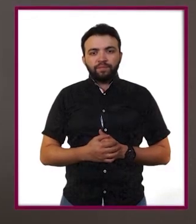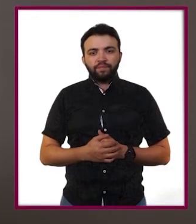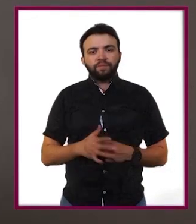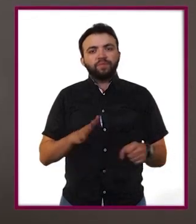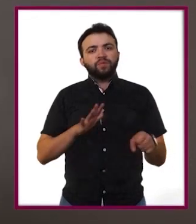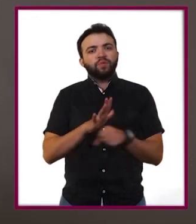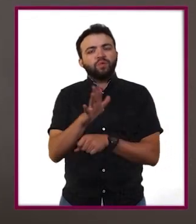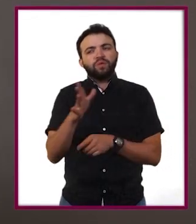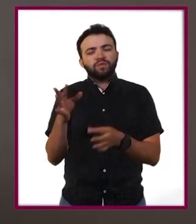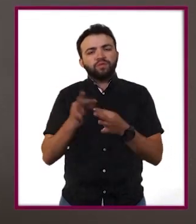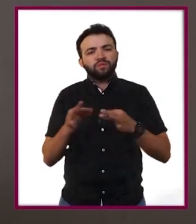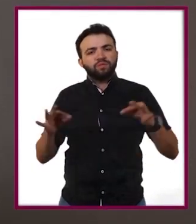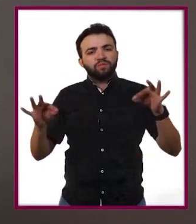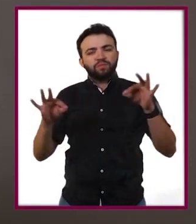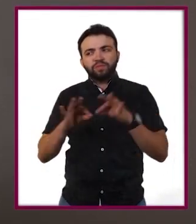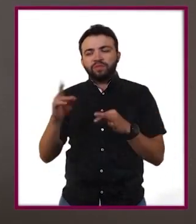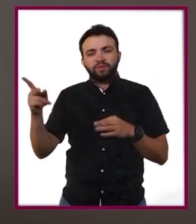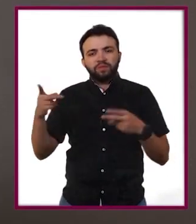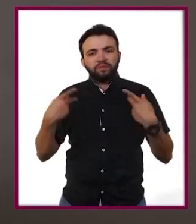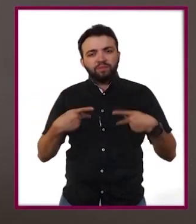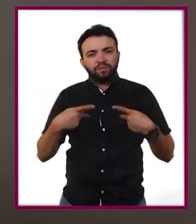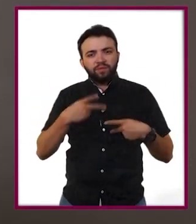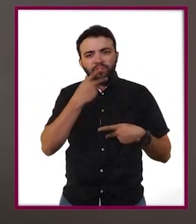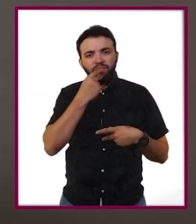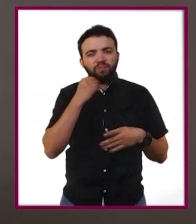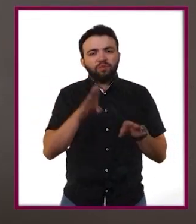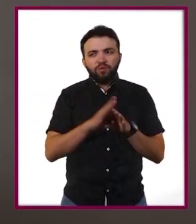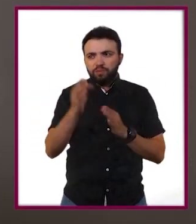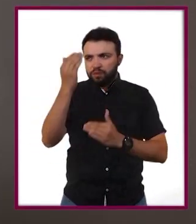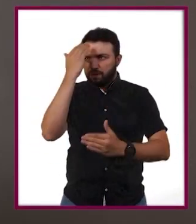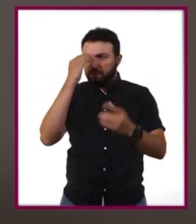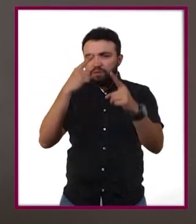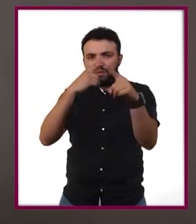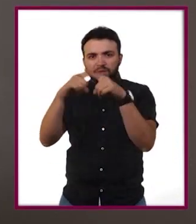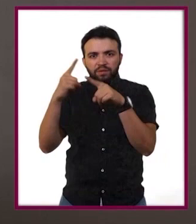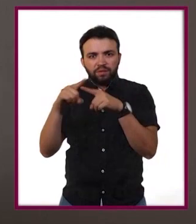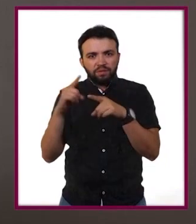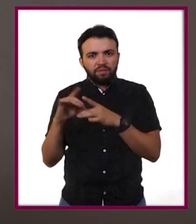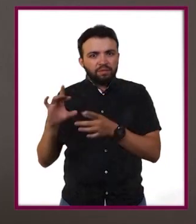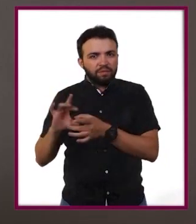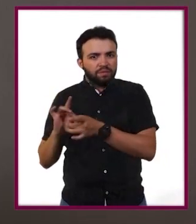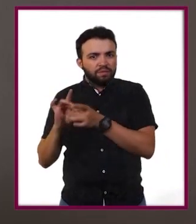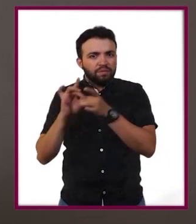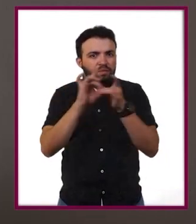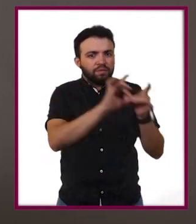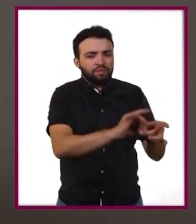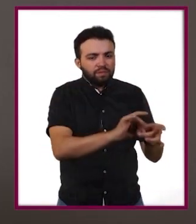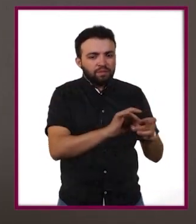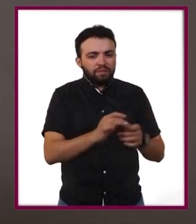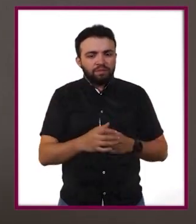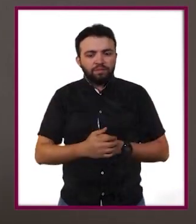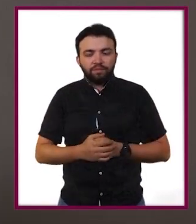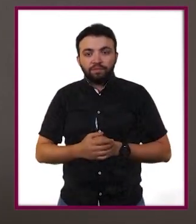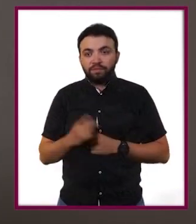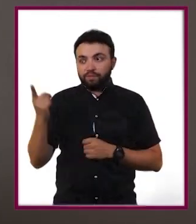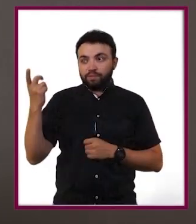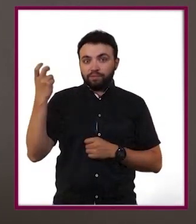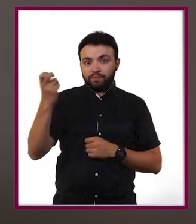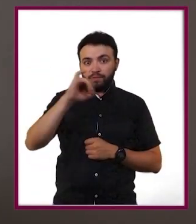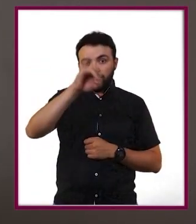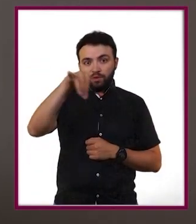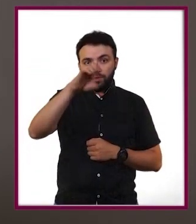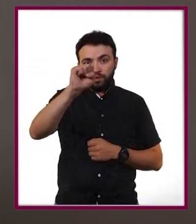¿Nos podría decir cuál es la importancia en la obra plástica de José María Velasco, su conocimiento de otras disciplinas, principalmente